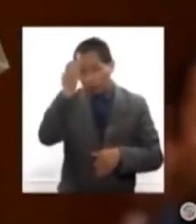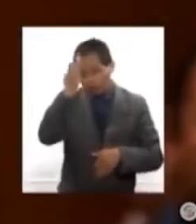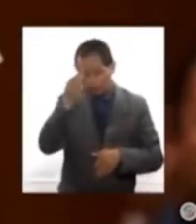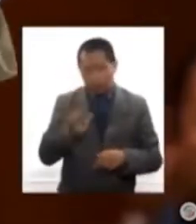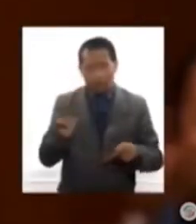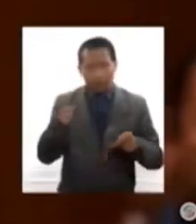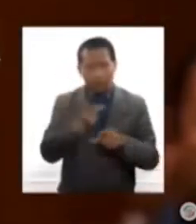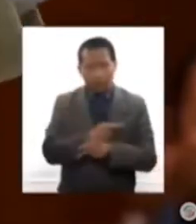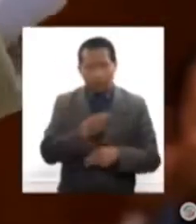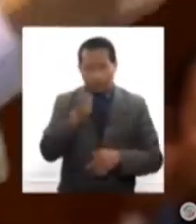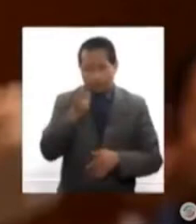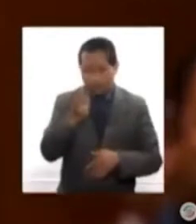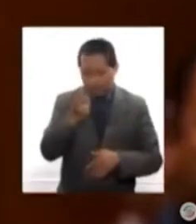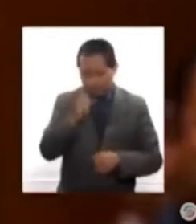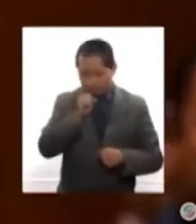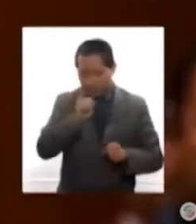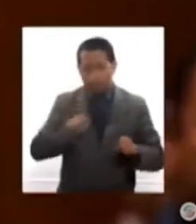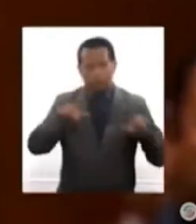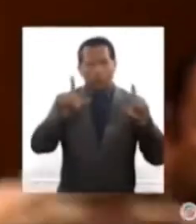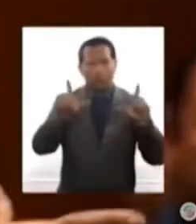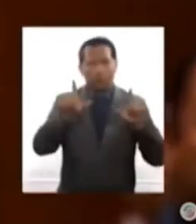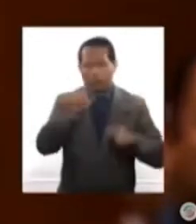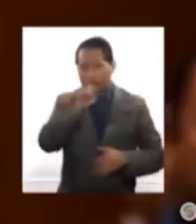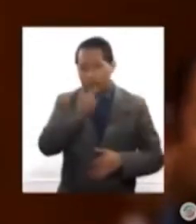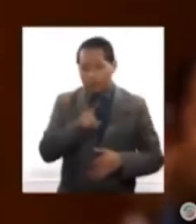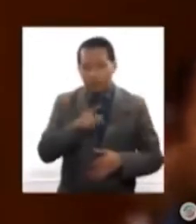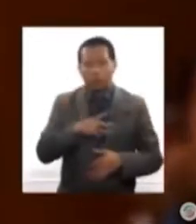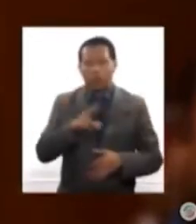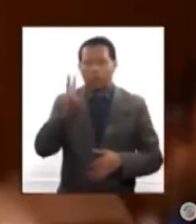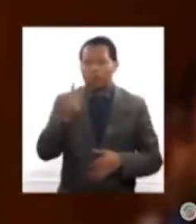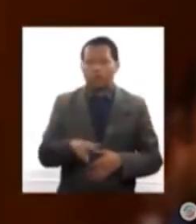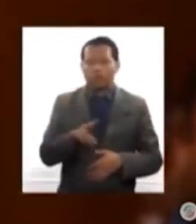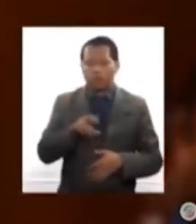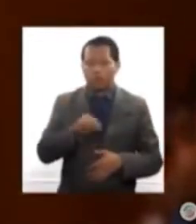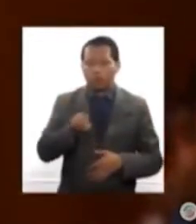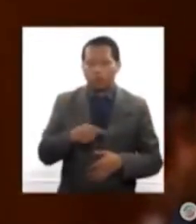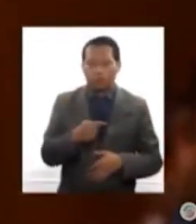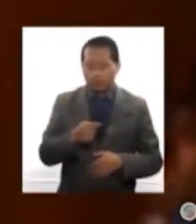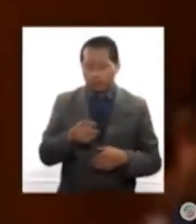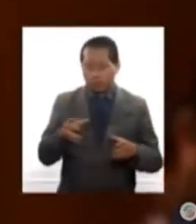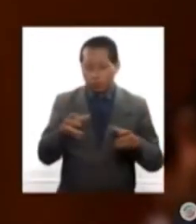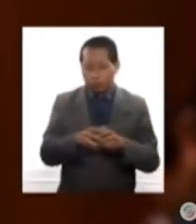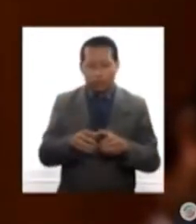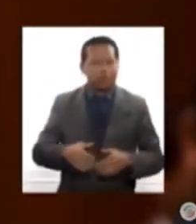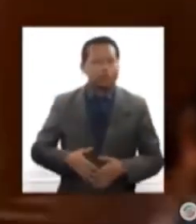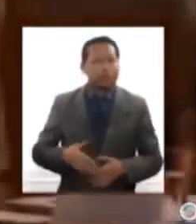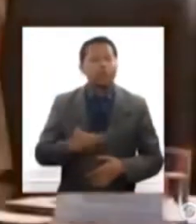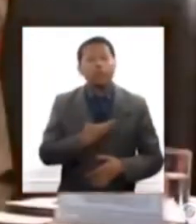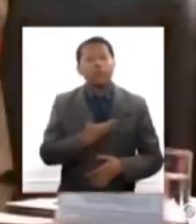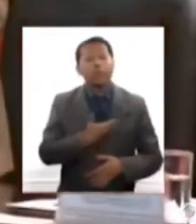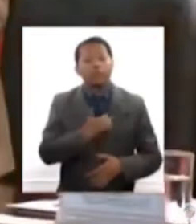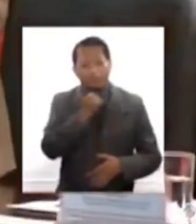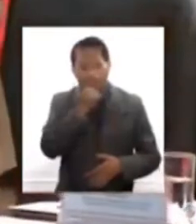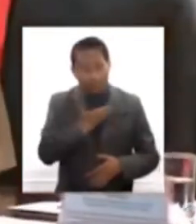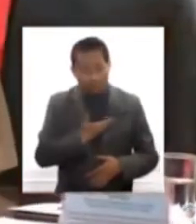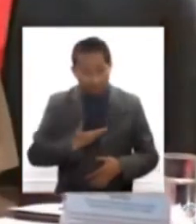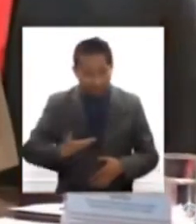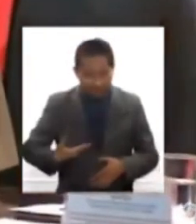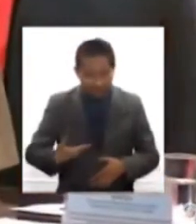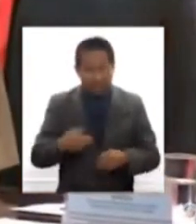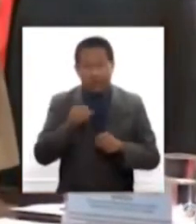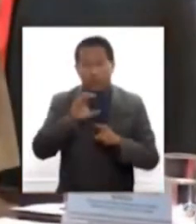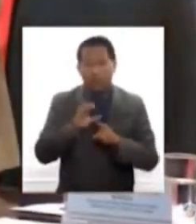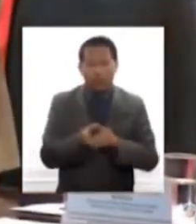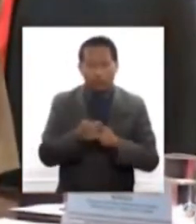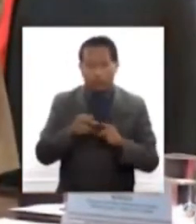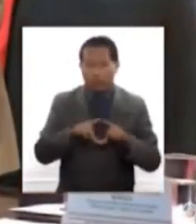pueden prestar, que él se haya molestado, pues bueno, es entendible, pero pues no, te digo, es